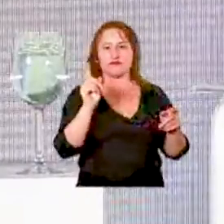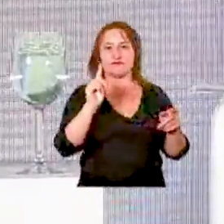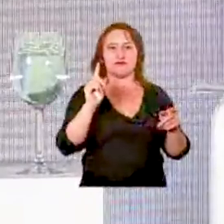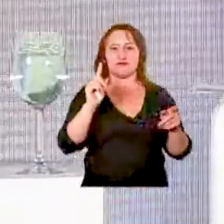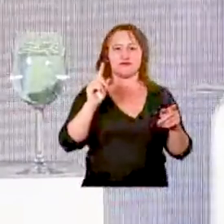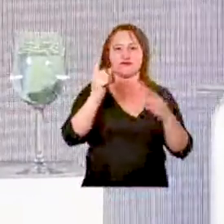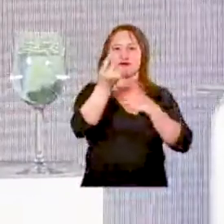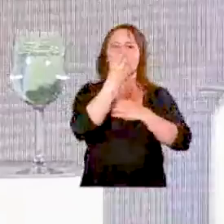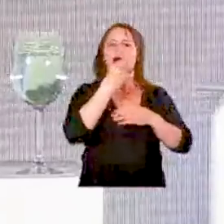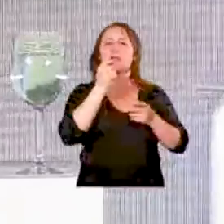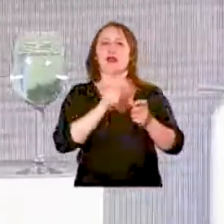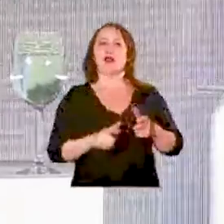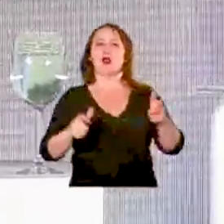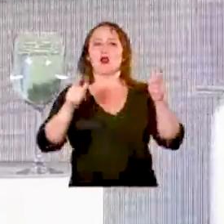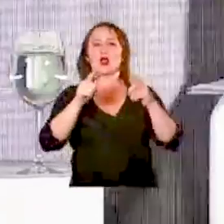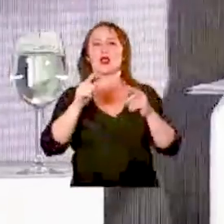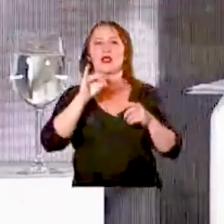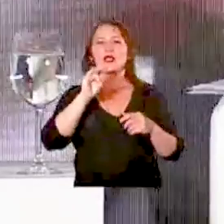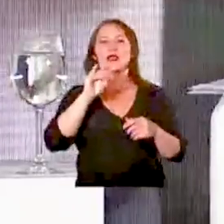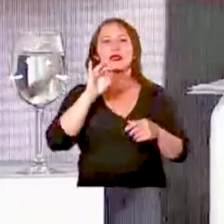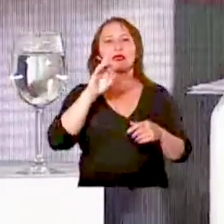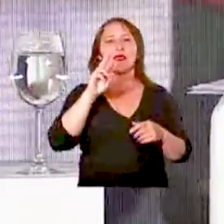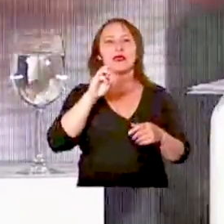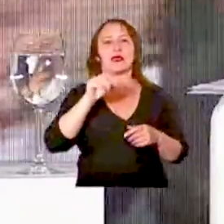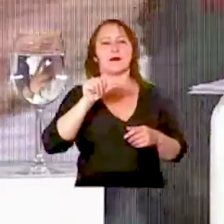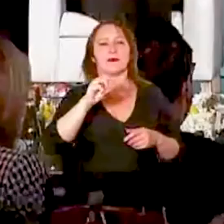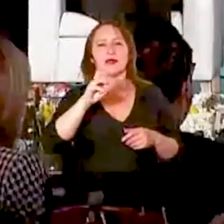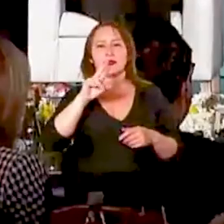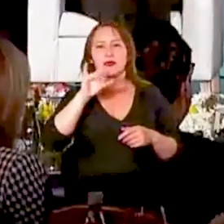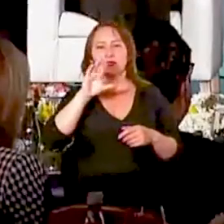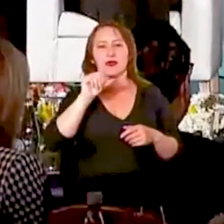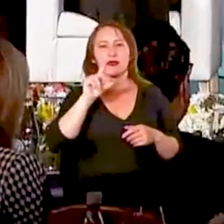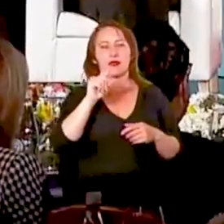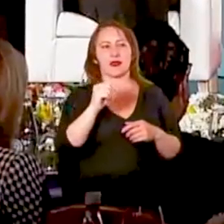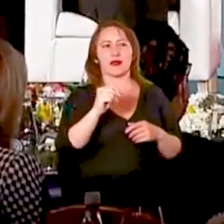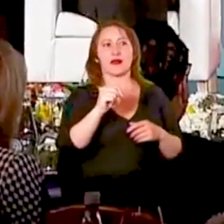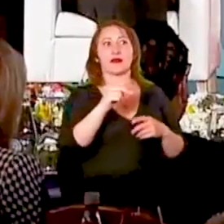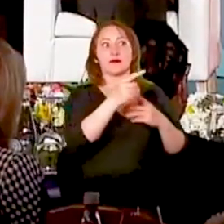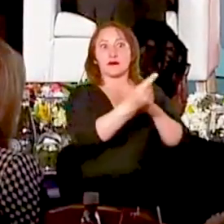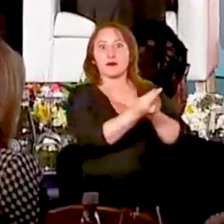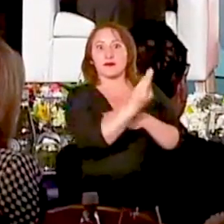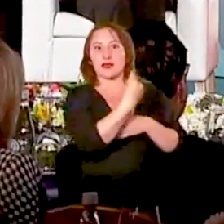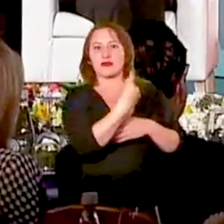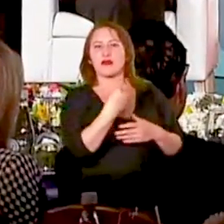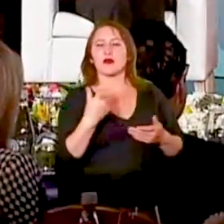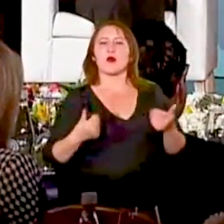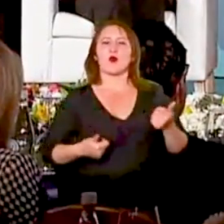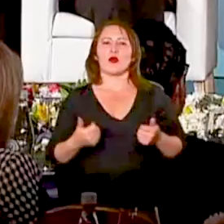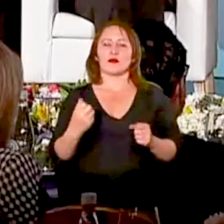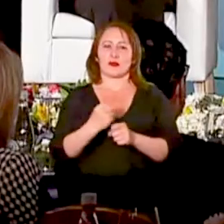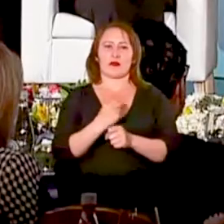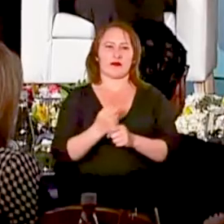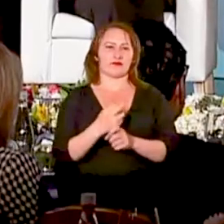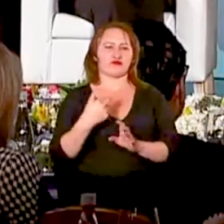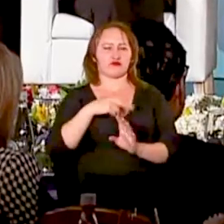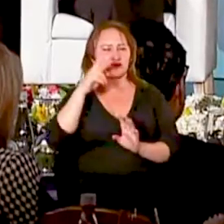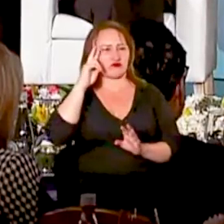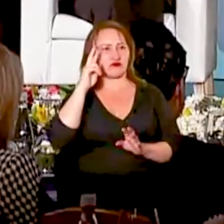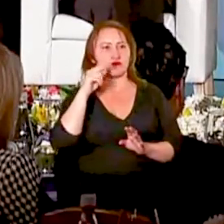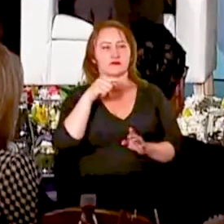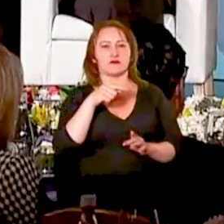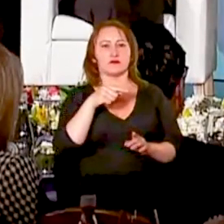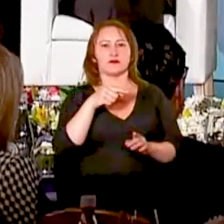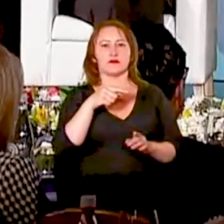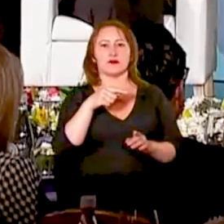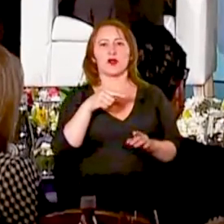la Corte Interamericana quien ordena que, y consideramos en el trabajo que tiene razón, que la forma